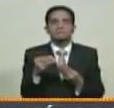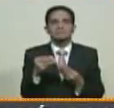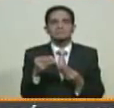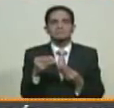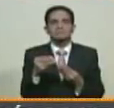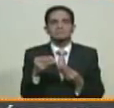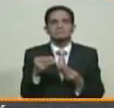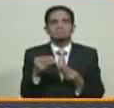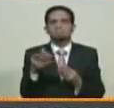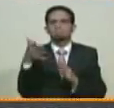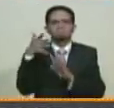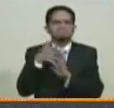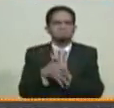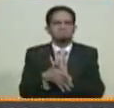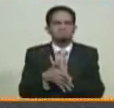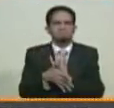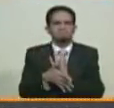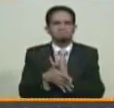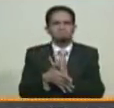representa